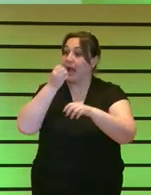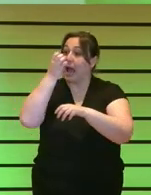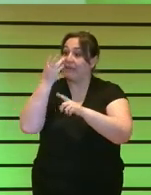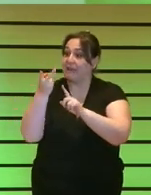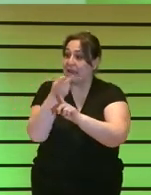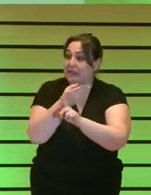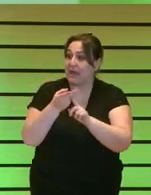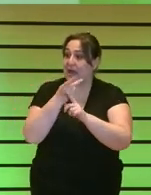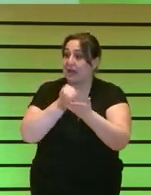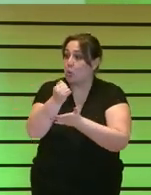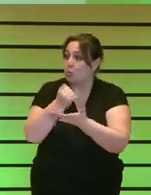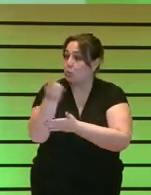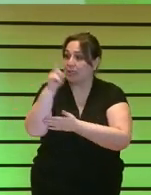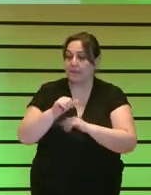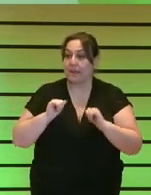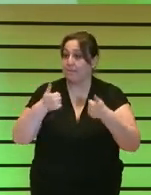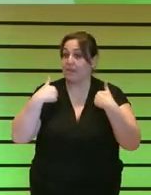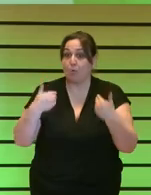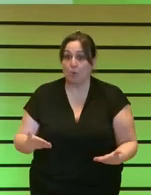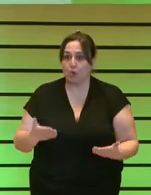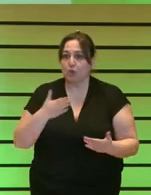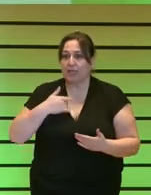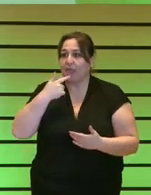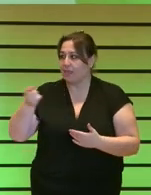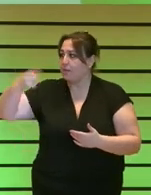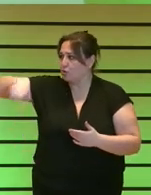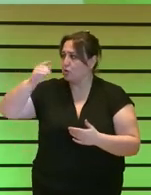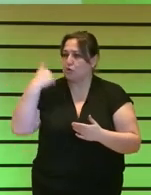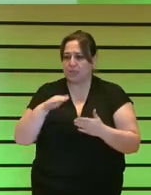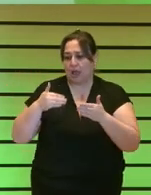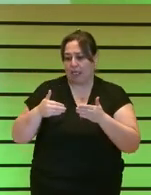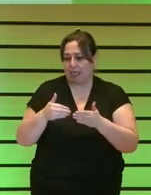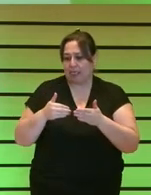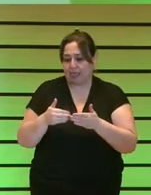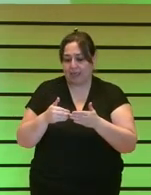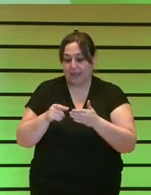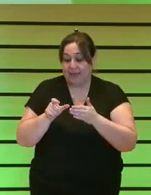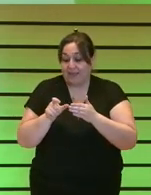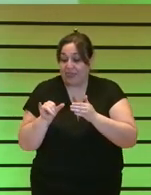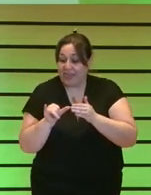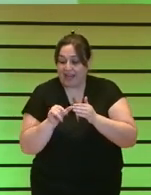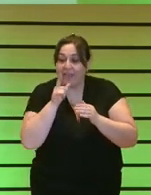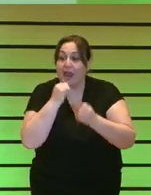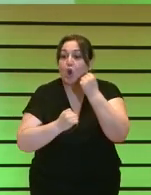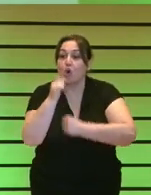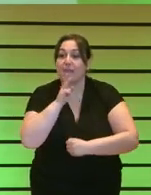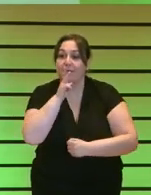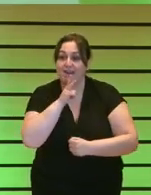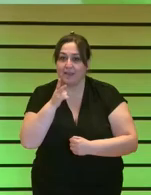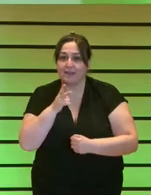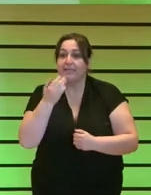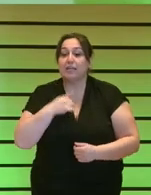la agricultura también muy pronto es decir que tenéis ya una cierta aproximación a eso que llamamos la economía verde suficiente